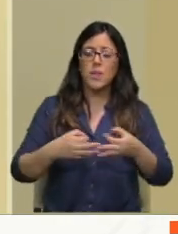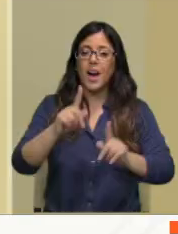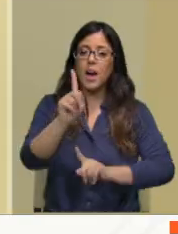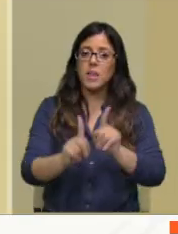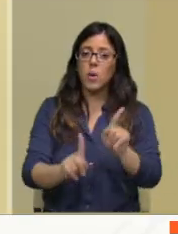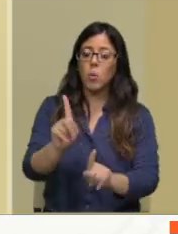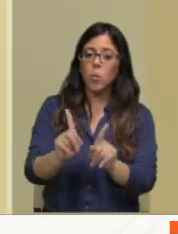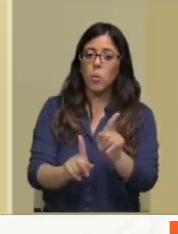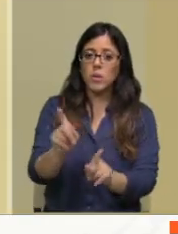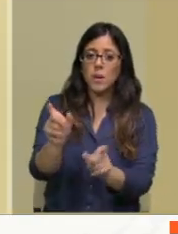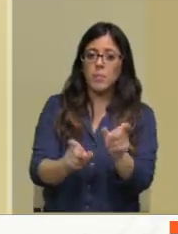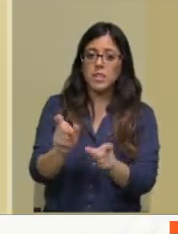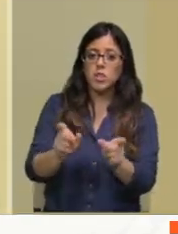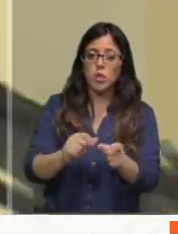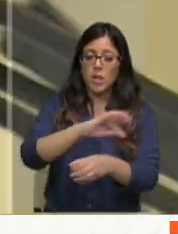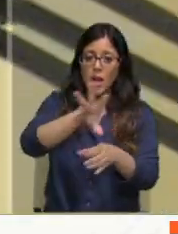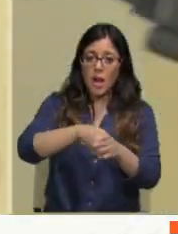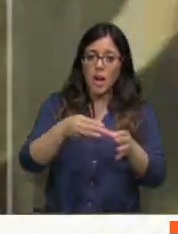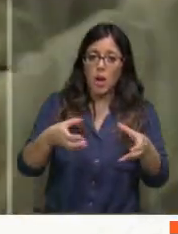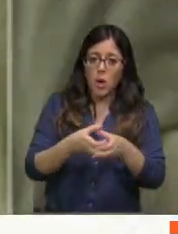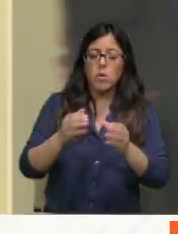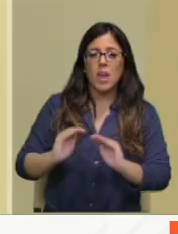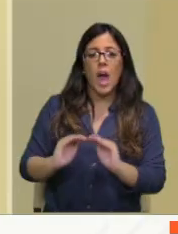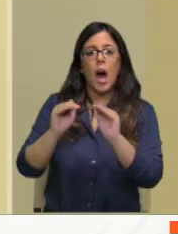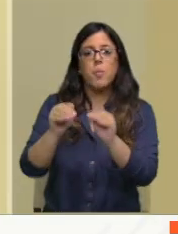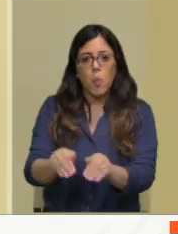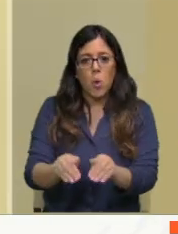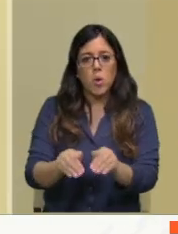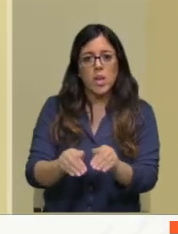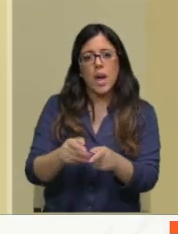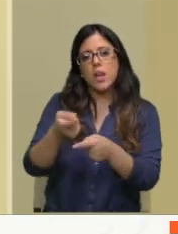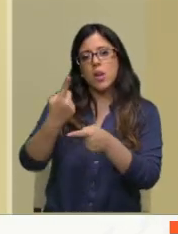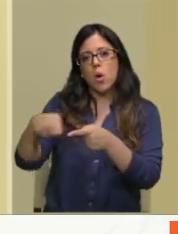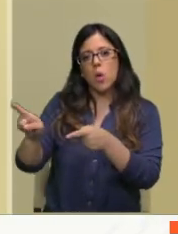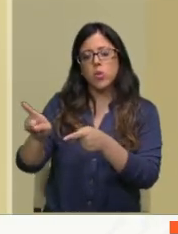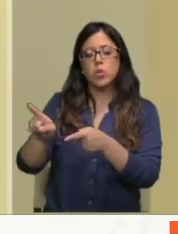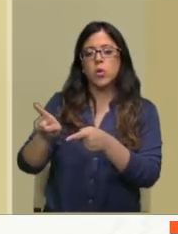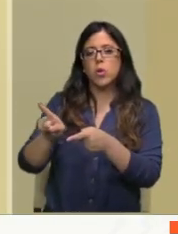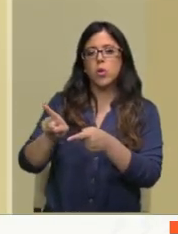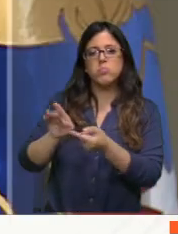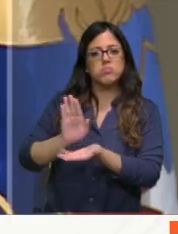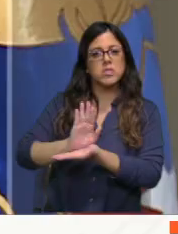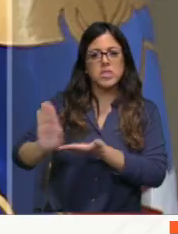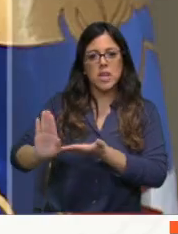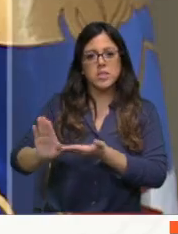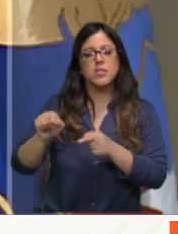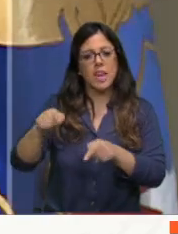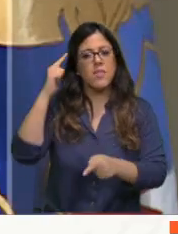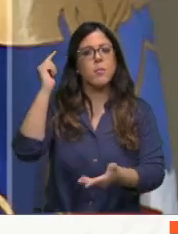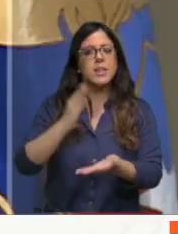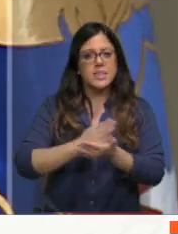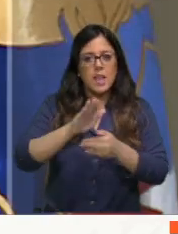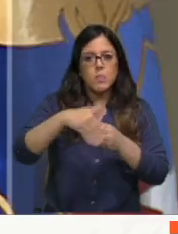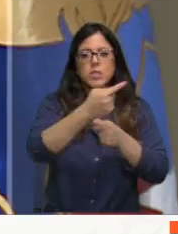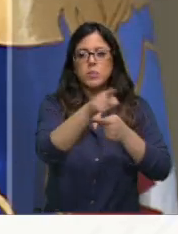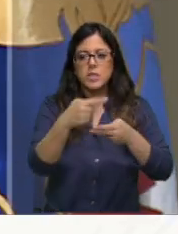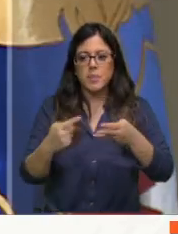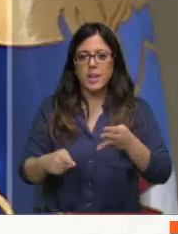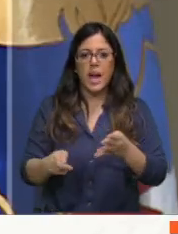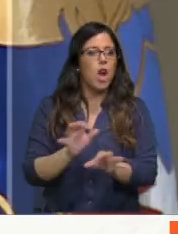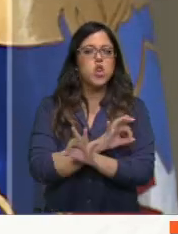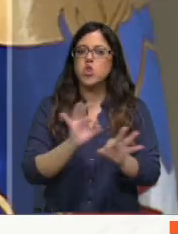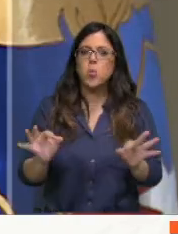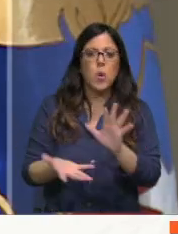de nuestra bancada que están a favor del proyecto y otros que están en contra por lo tanto vamos a decir en las próximas semanas No jamás un retiro total jamás